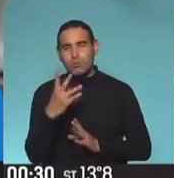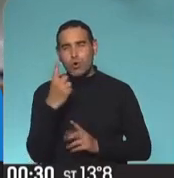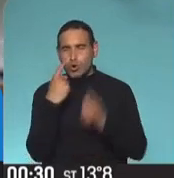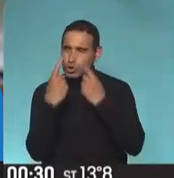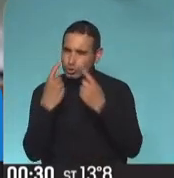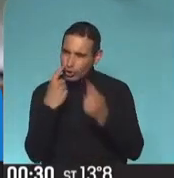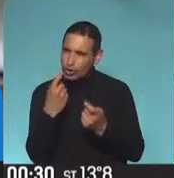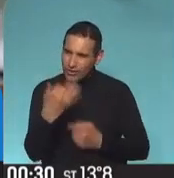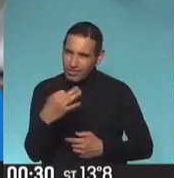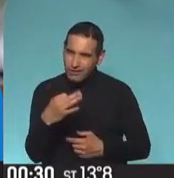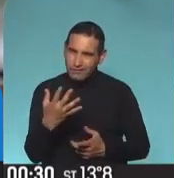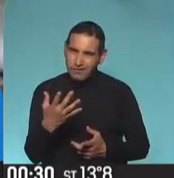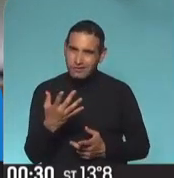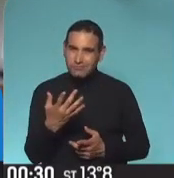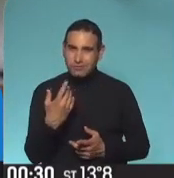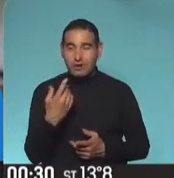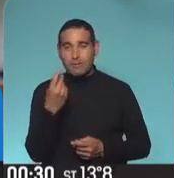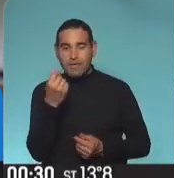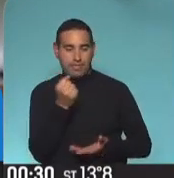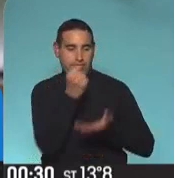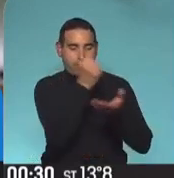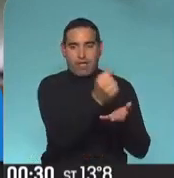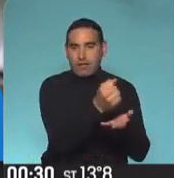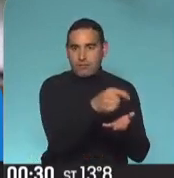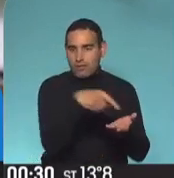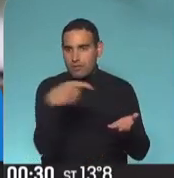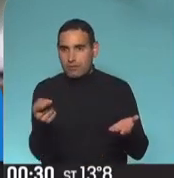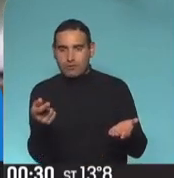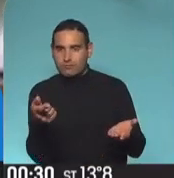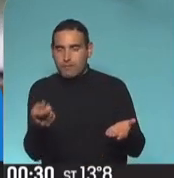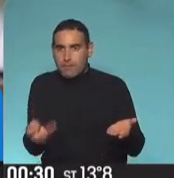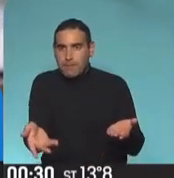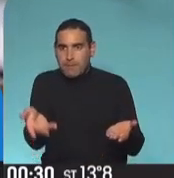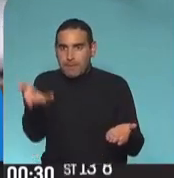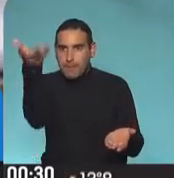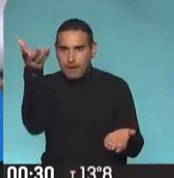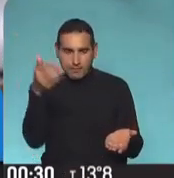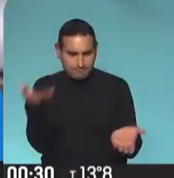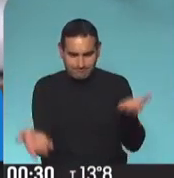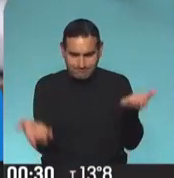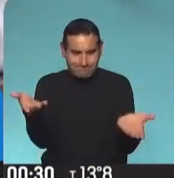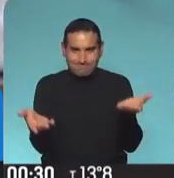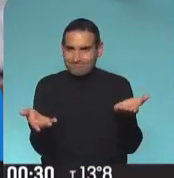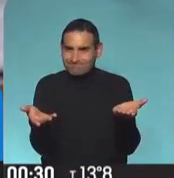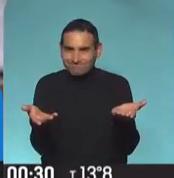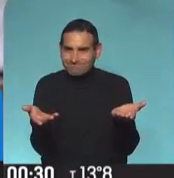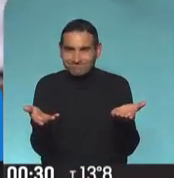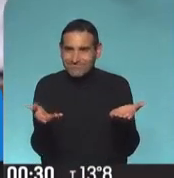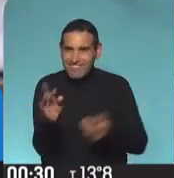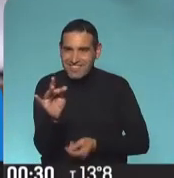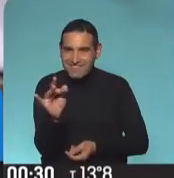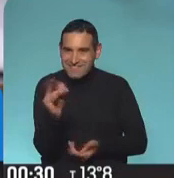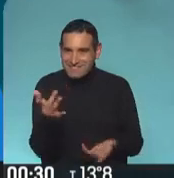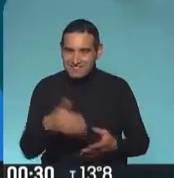control mientras tenemos, o sea, repartimos aquí el dinero, pero si esto sigue aumentando los precios, no hay